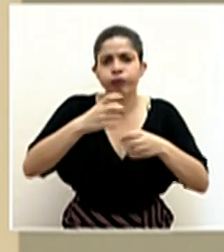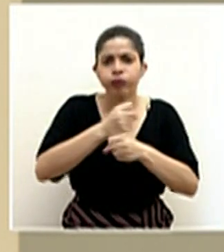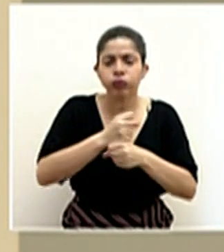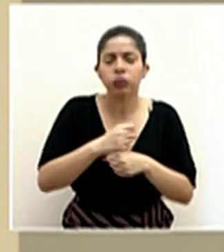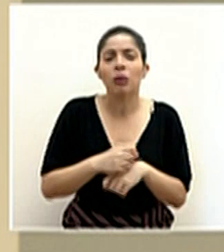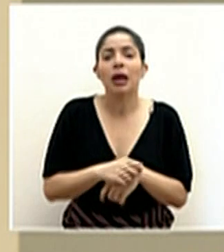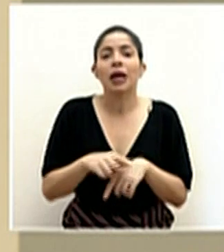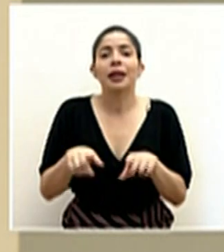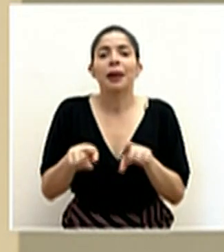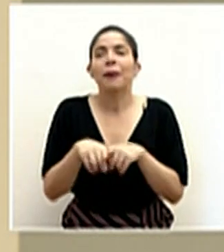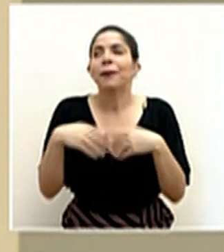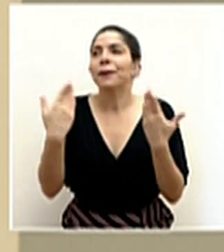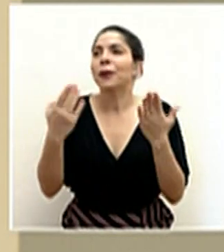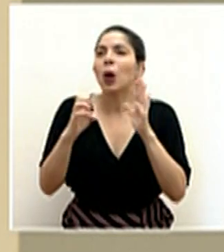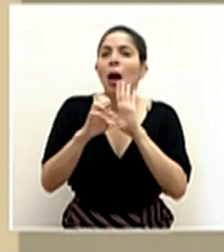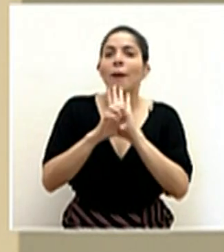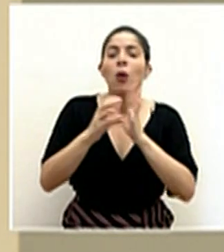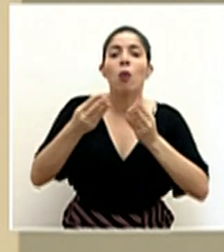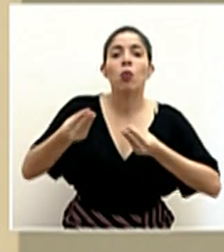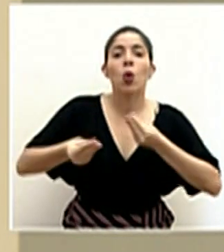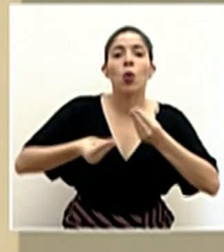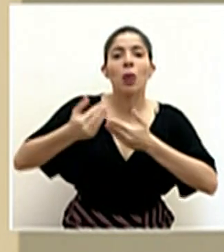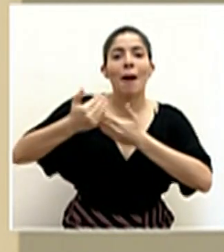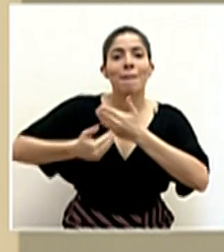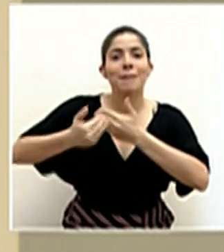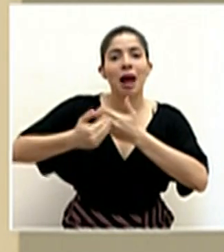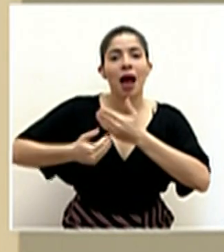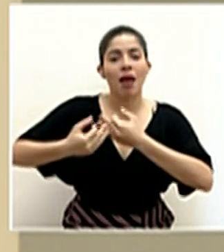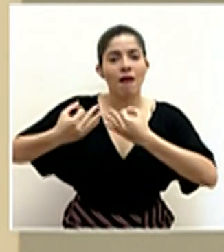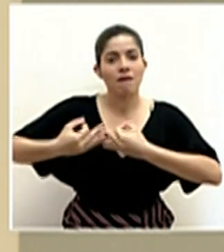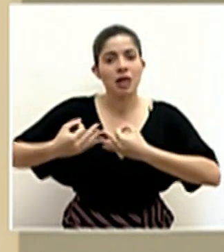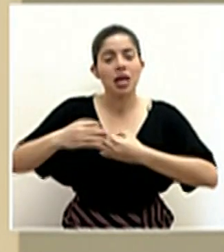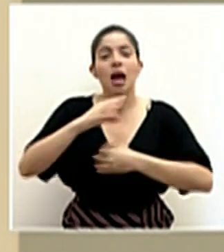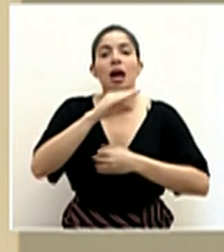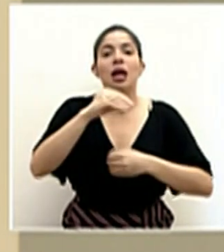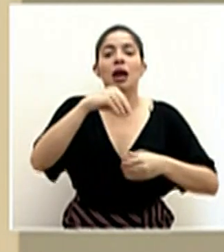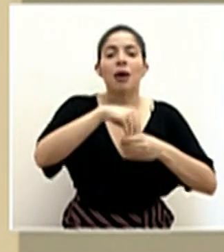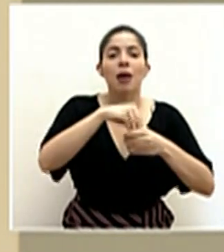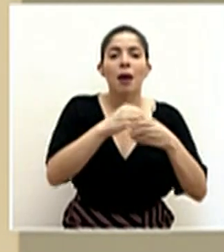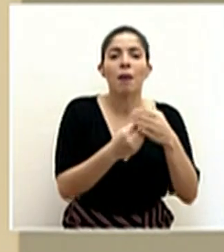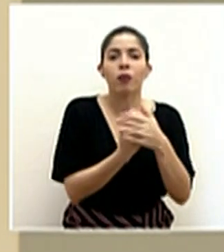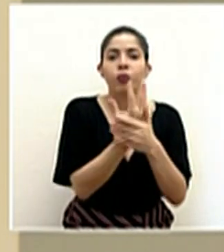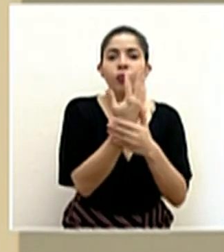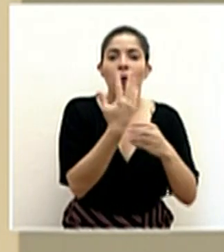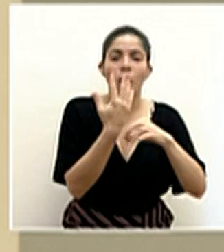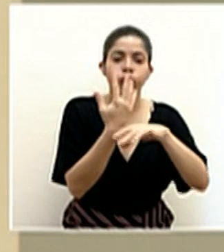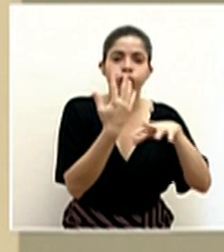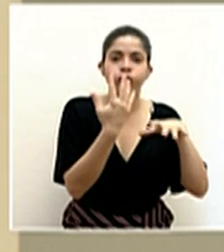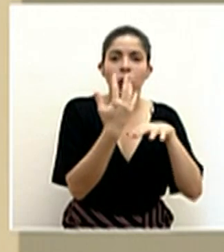y, por ejemplo, productos de panadería fina y abonos. Y de Panamá